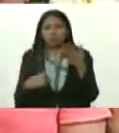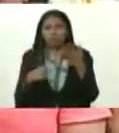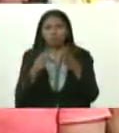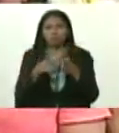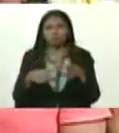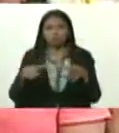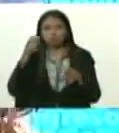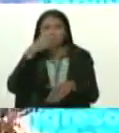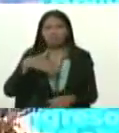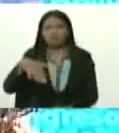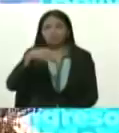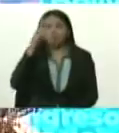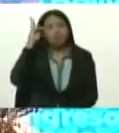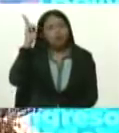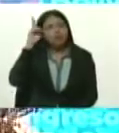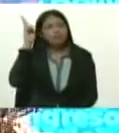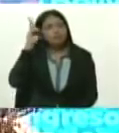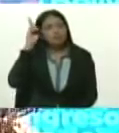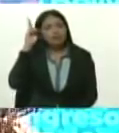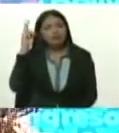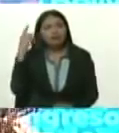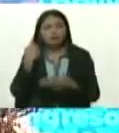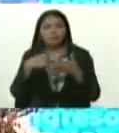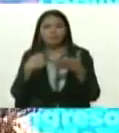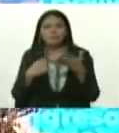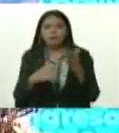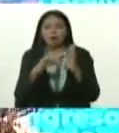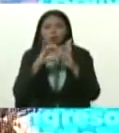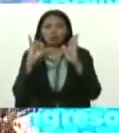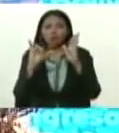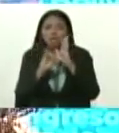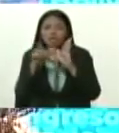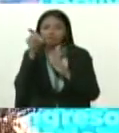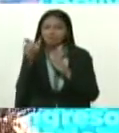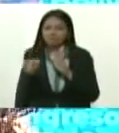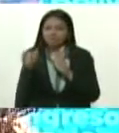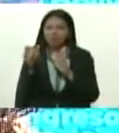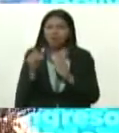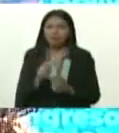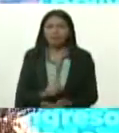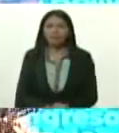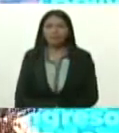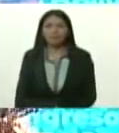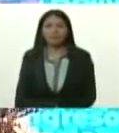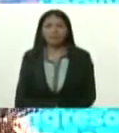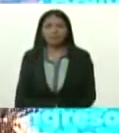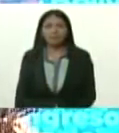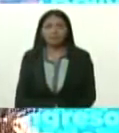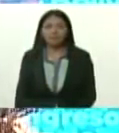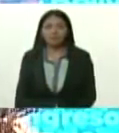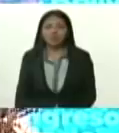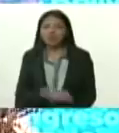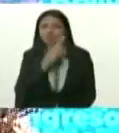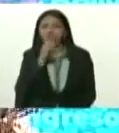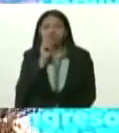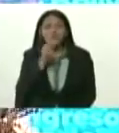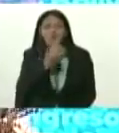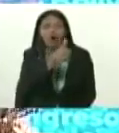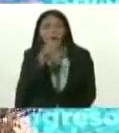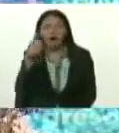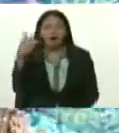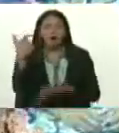Yavinape, Noelí Pocaterra, Fran León, Eneida Rivas, Nelson Mavio,